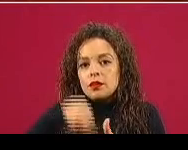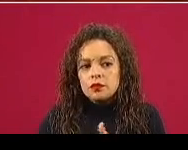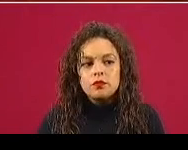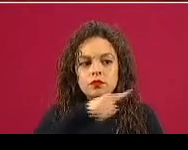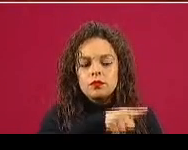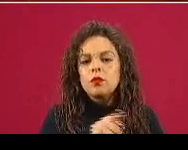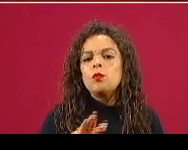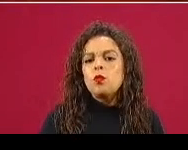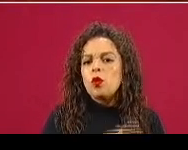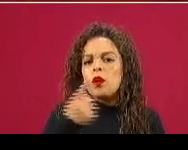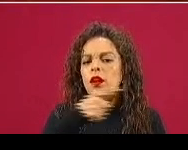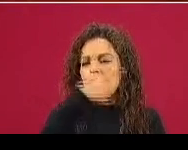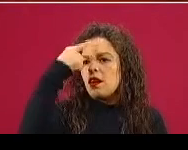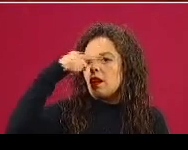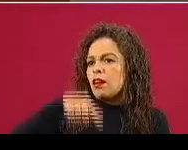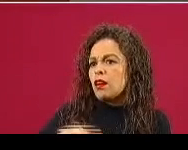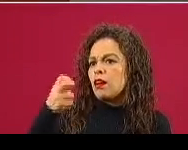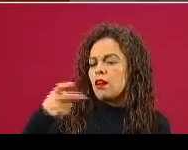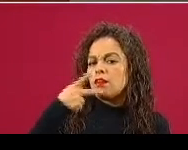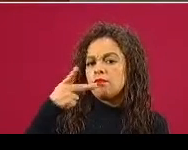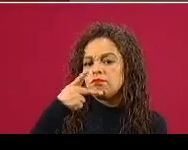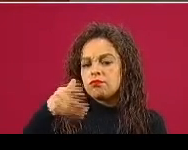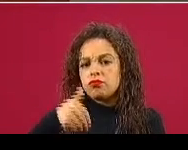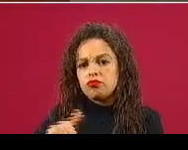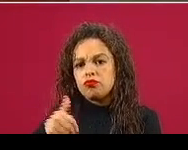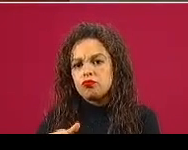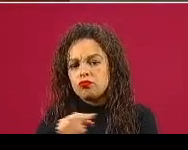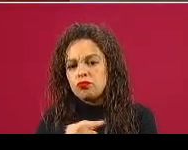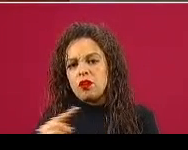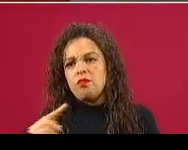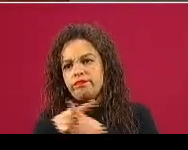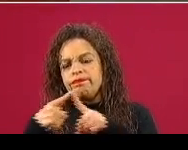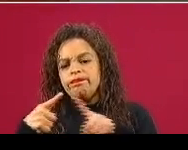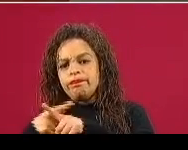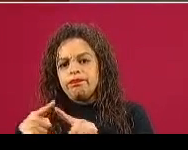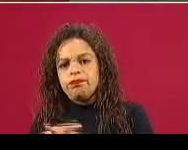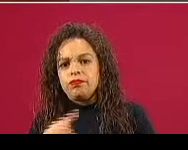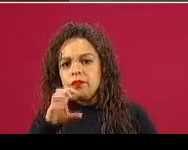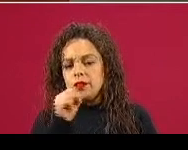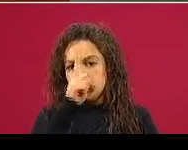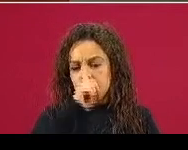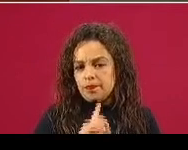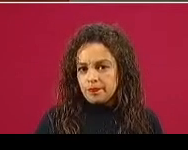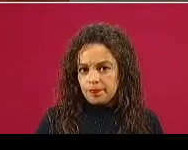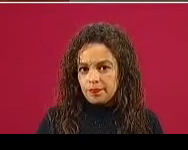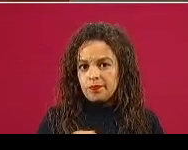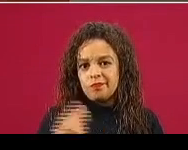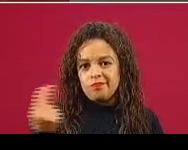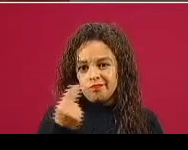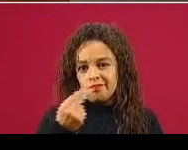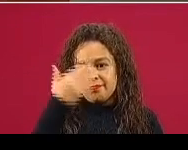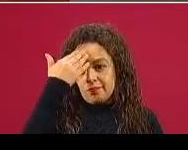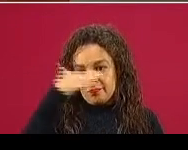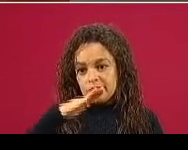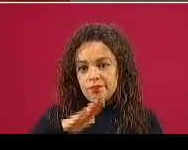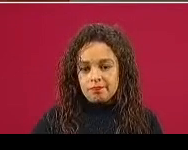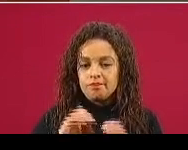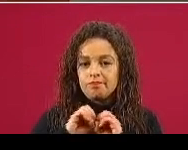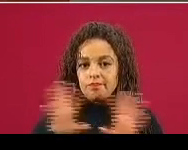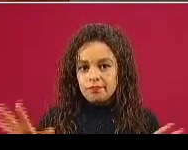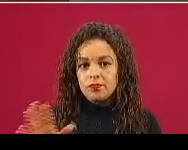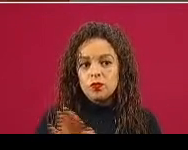Usted iba a mencionar algunos números, me parece, a ver, quizás ahí nos podemos dar cuenta de a qué se refiere el respetado doctor José